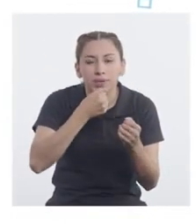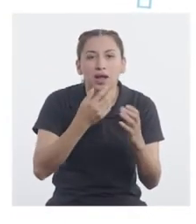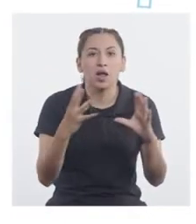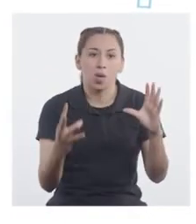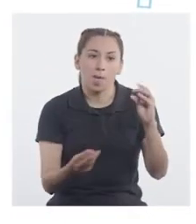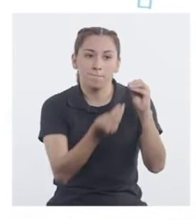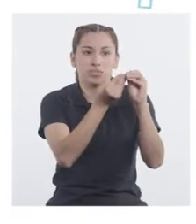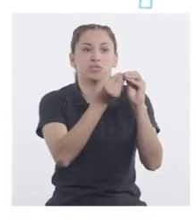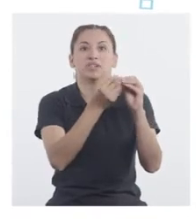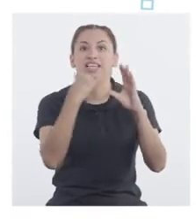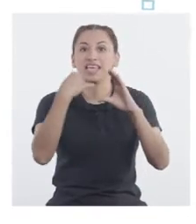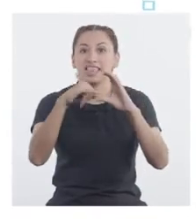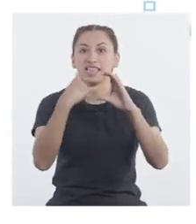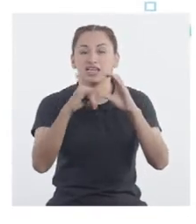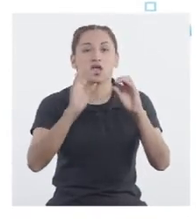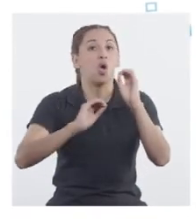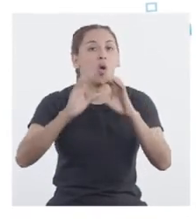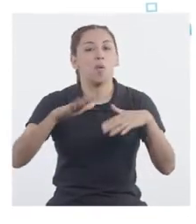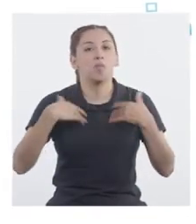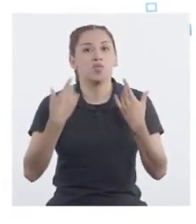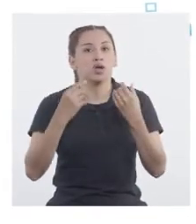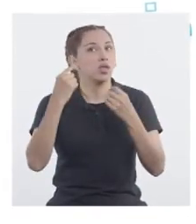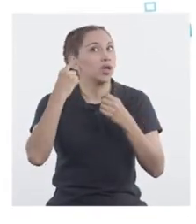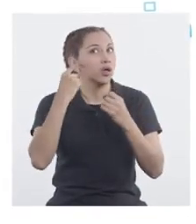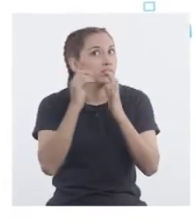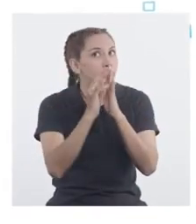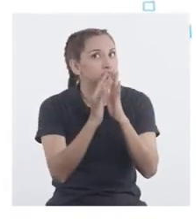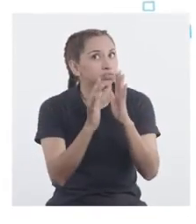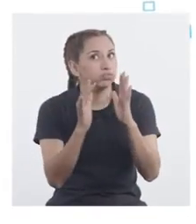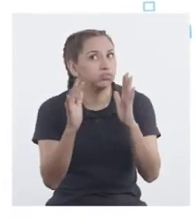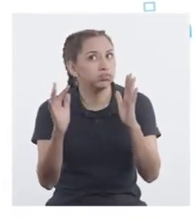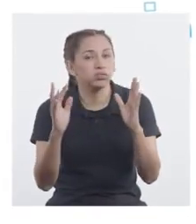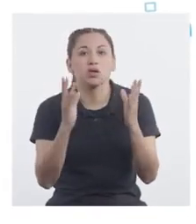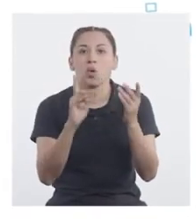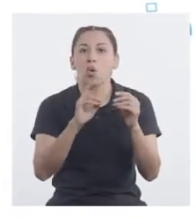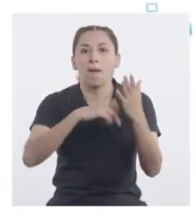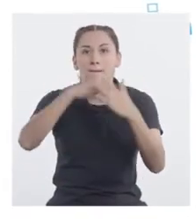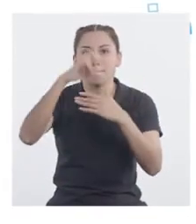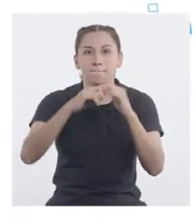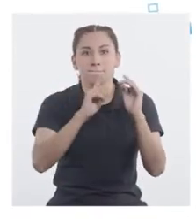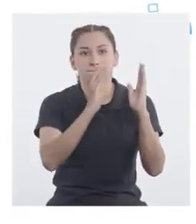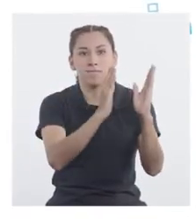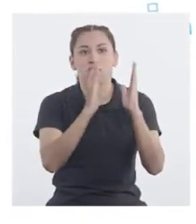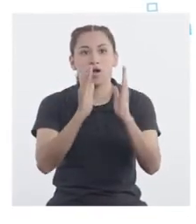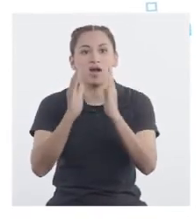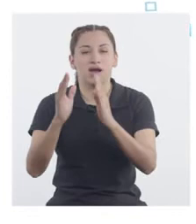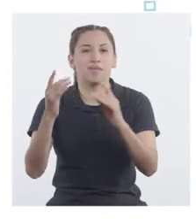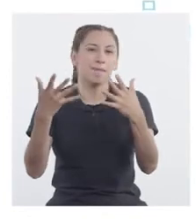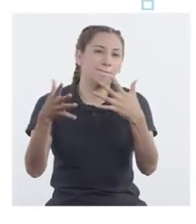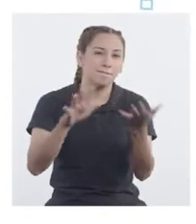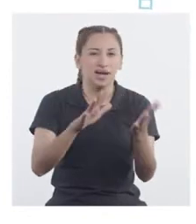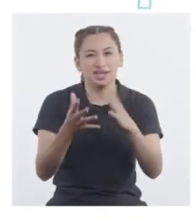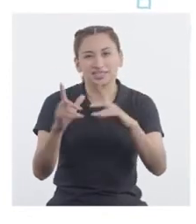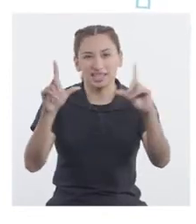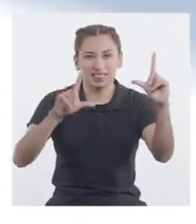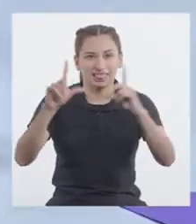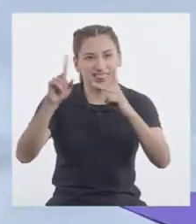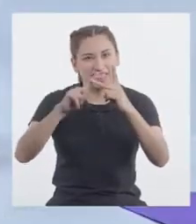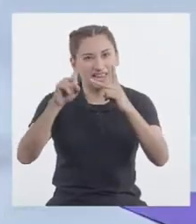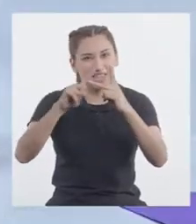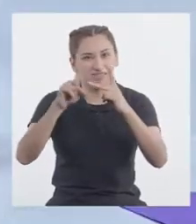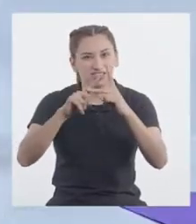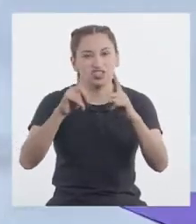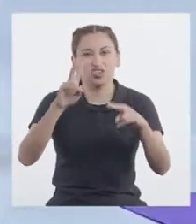de internet. Puede ser descargado o escuchado en línea y está organizado en una serie de episodios como una serie de televisión.